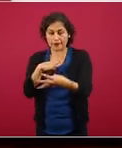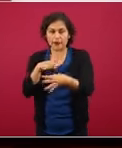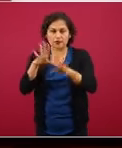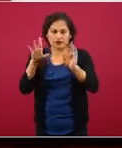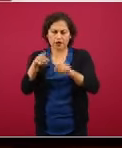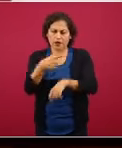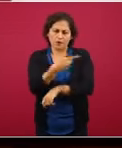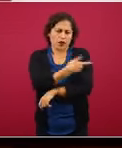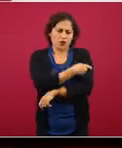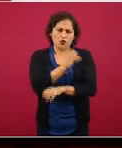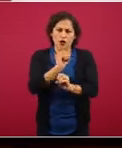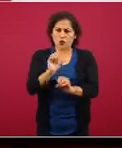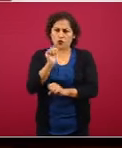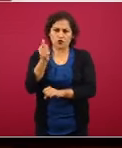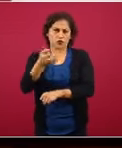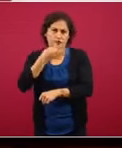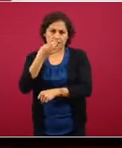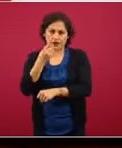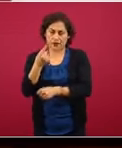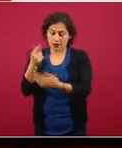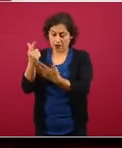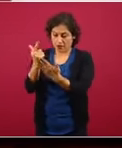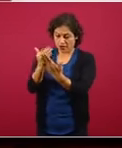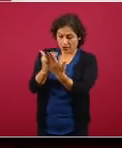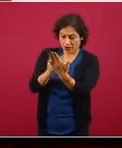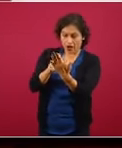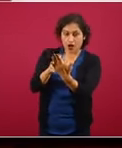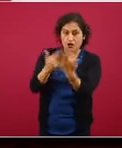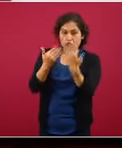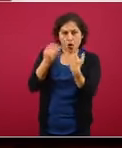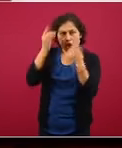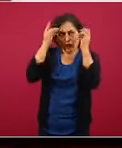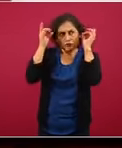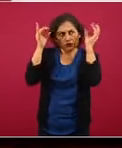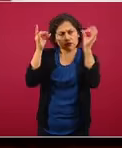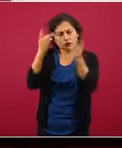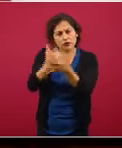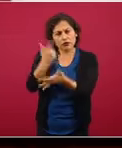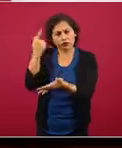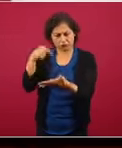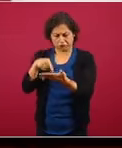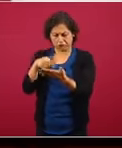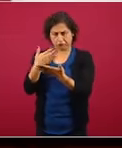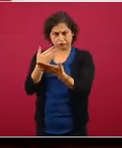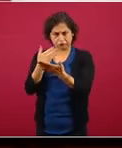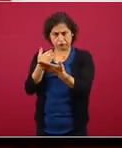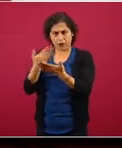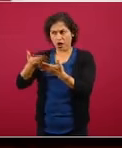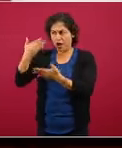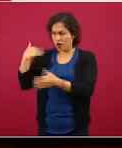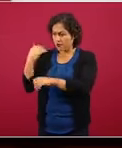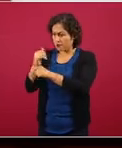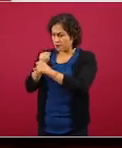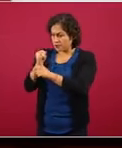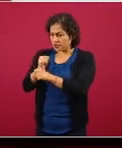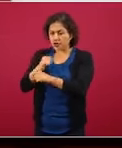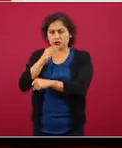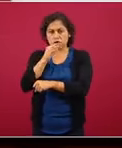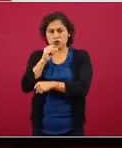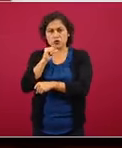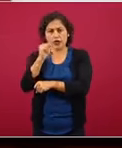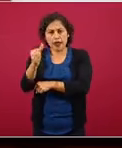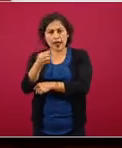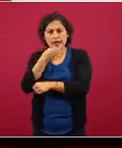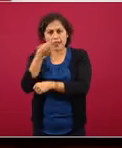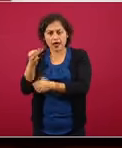algún otro medicamento no viene el dolor de cabeza severo como una posible efecto de